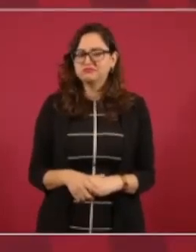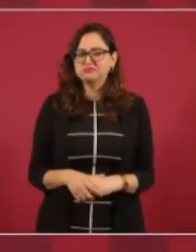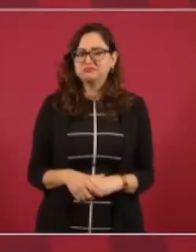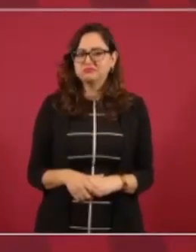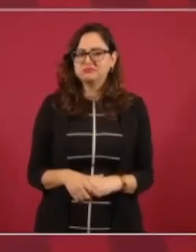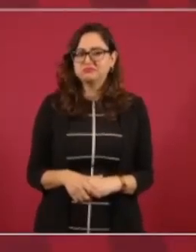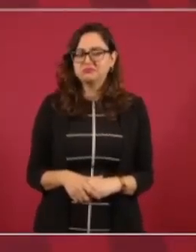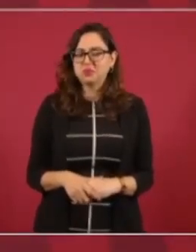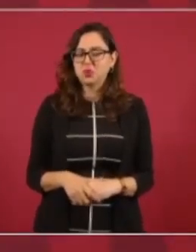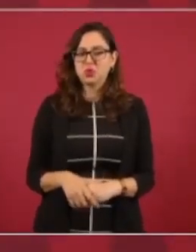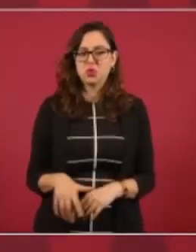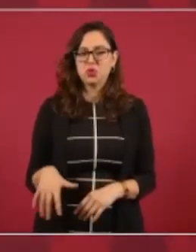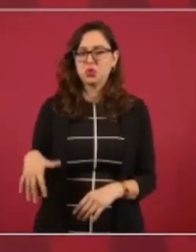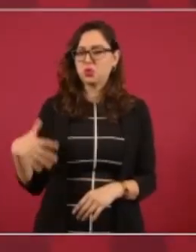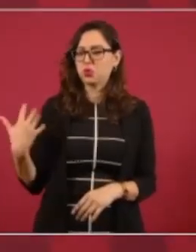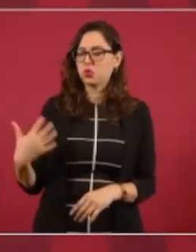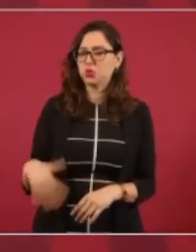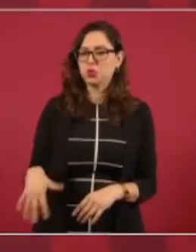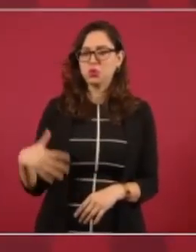Muy